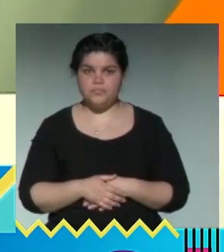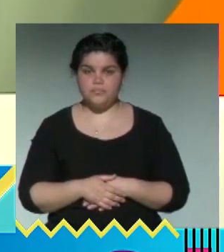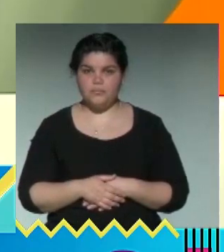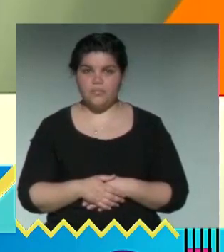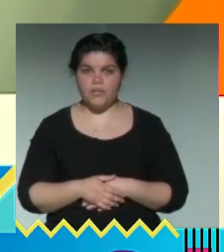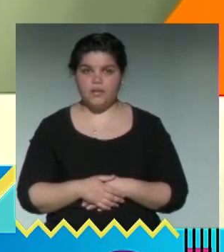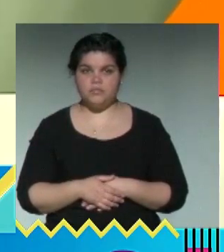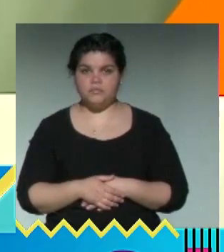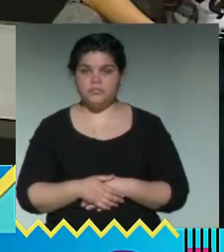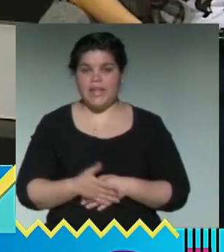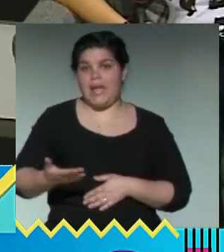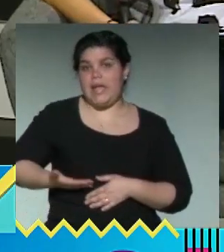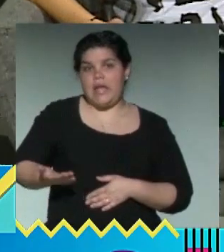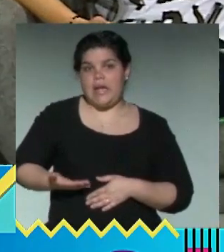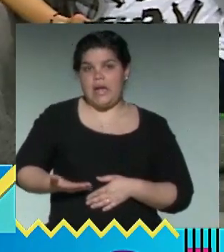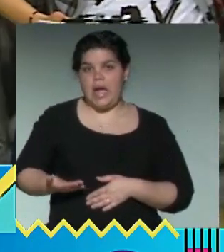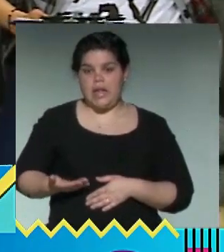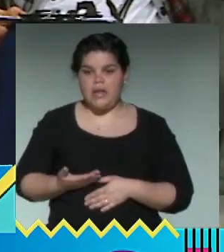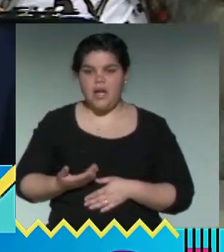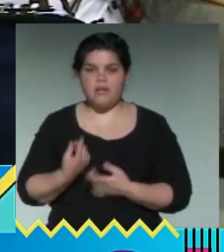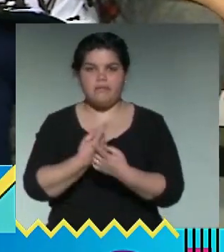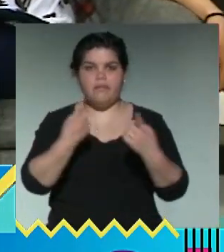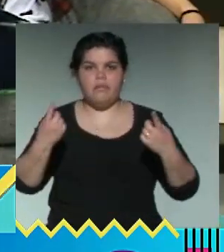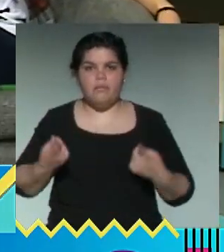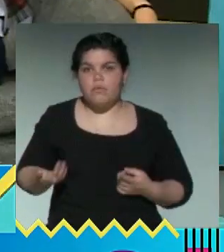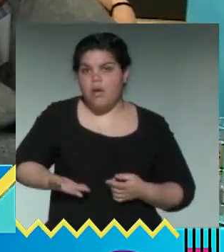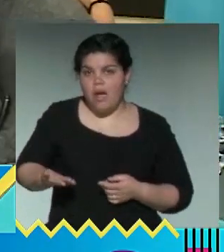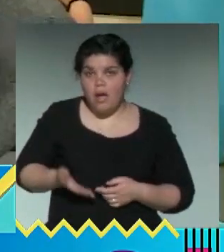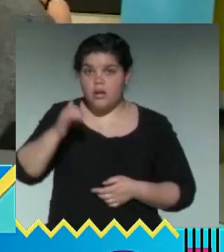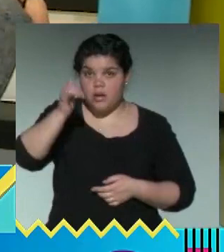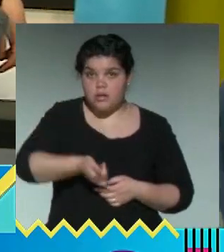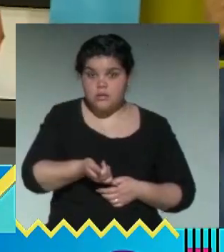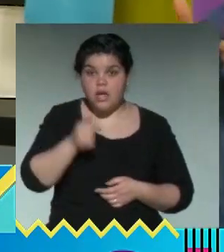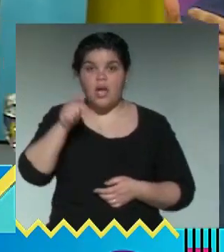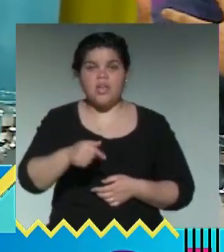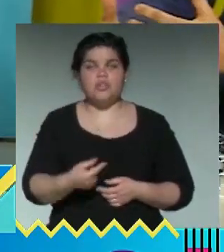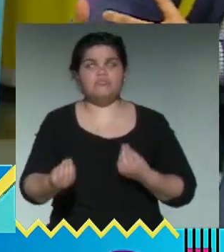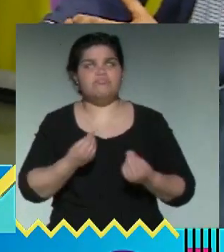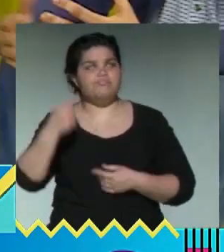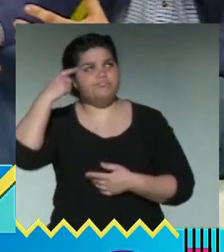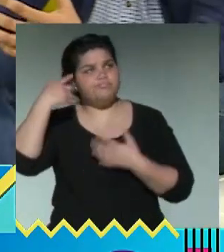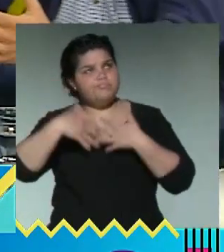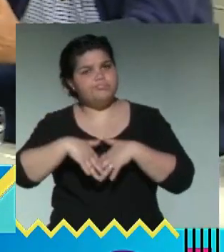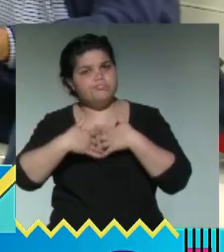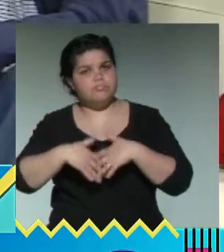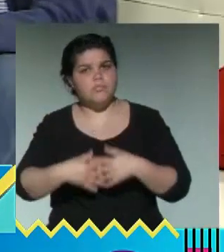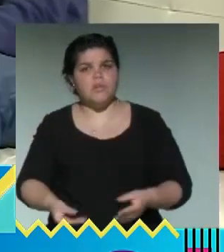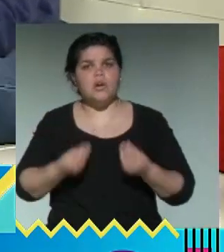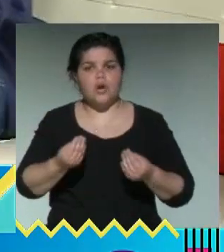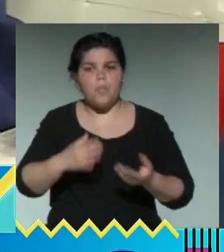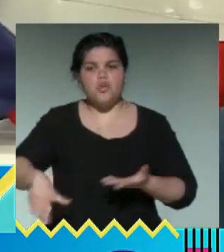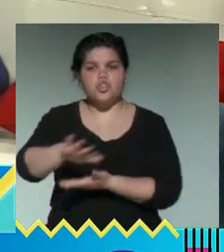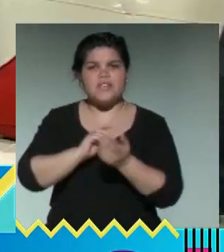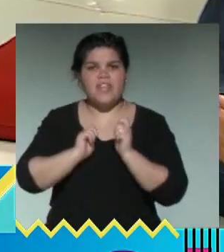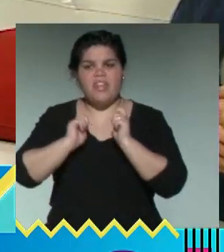sus motivaciones personales lo llevan a lo mismo que decías vos. ¿Cómo hago para devolverle algo a la sociedad? ¿Cómo